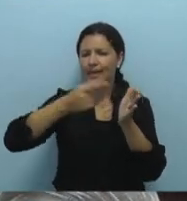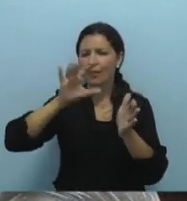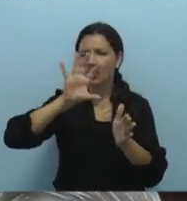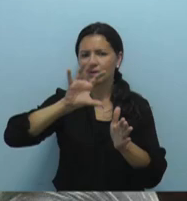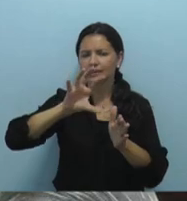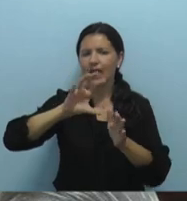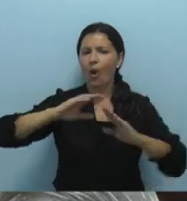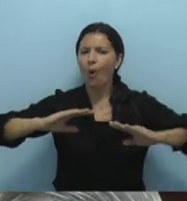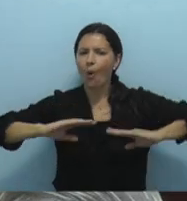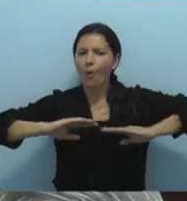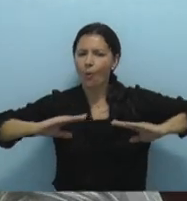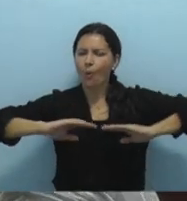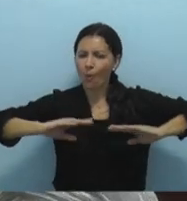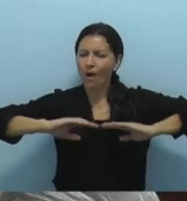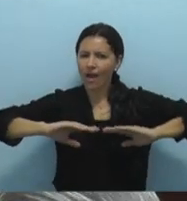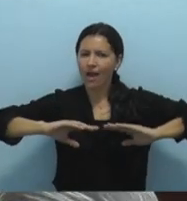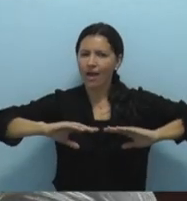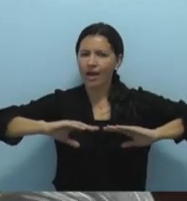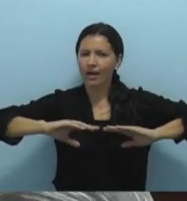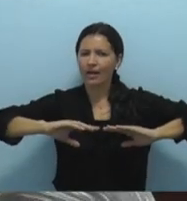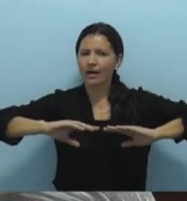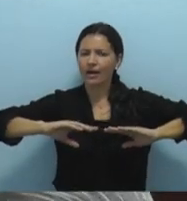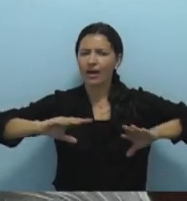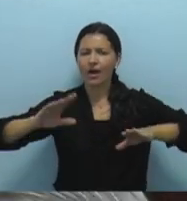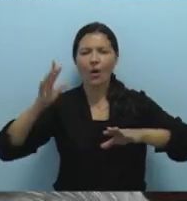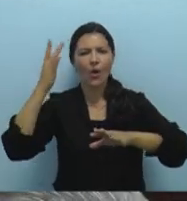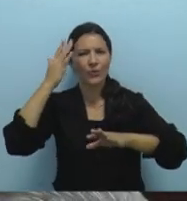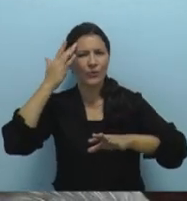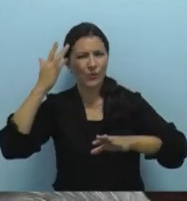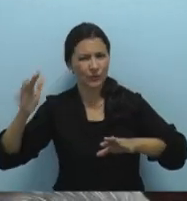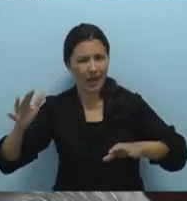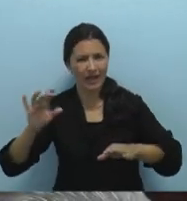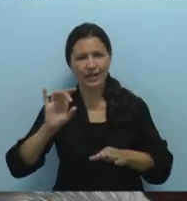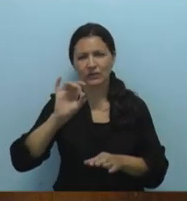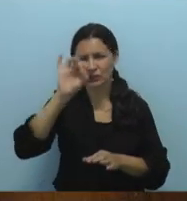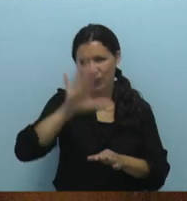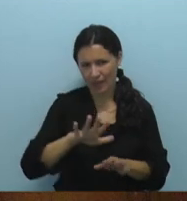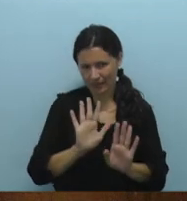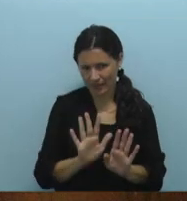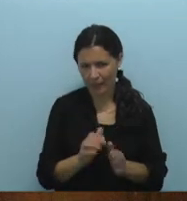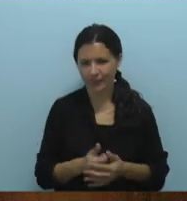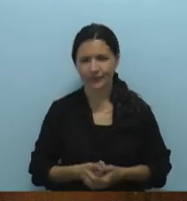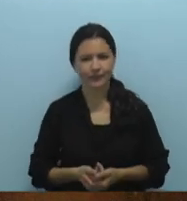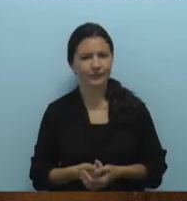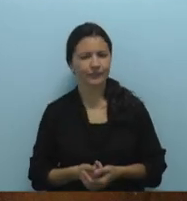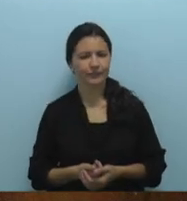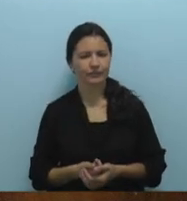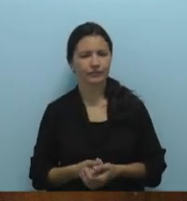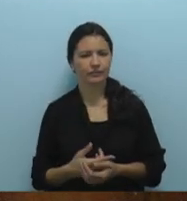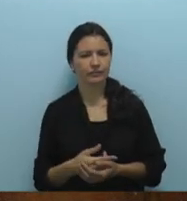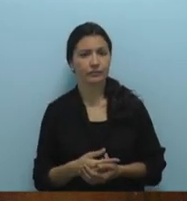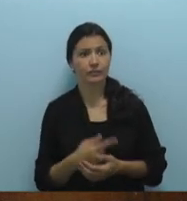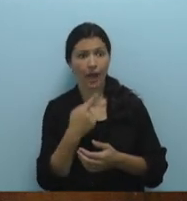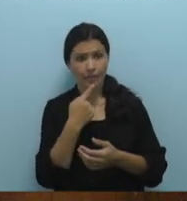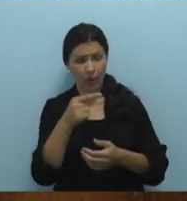Juegos Deportivos y Culturales. Bien, diputado. Ponemos primero a votación el tratamiento sobre